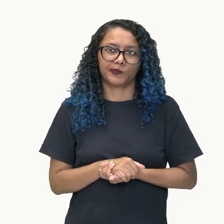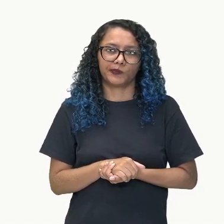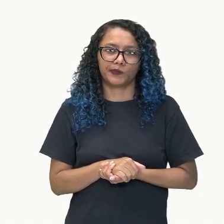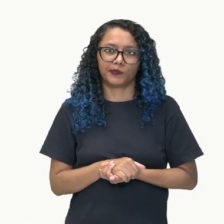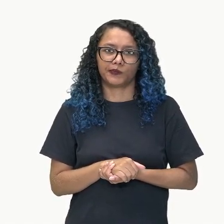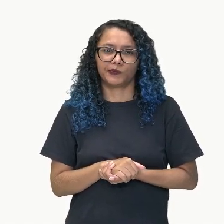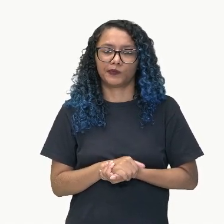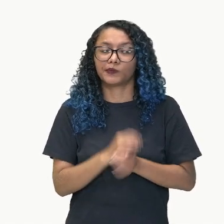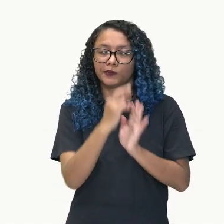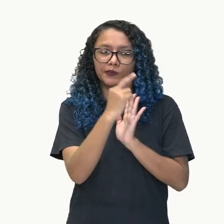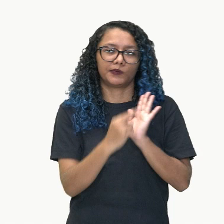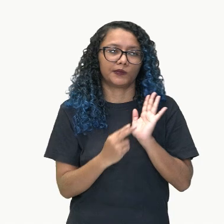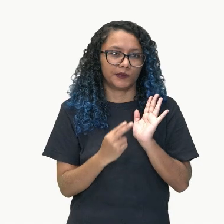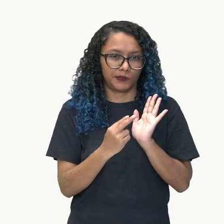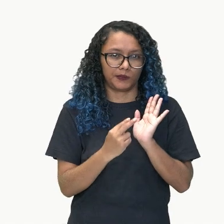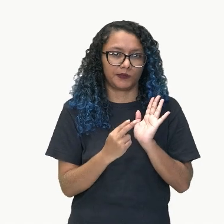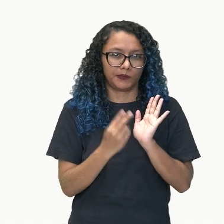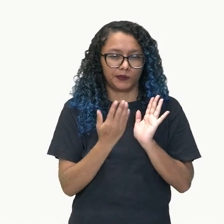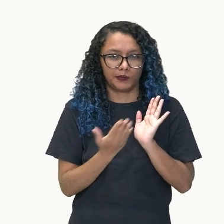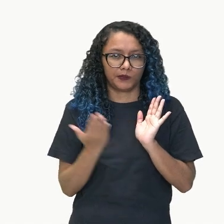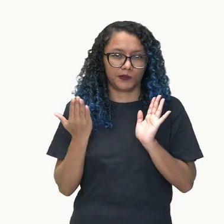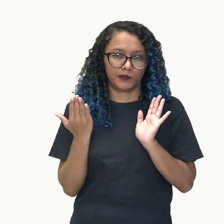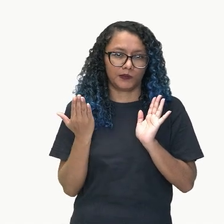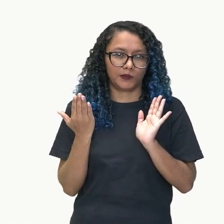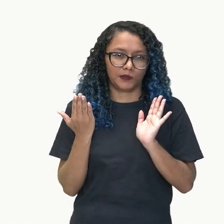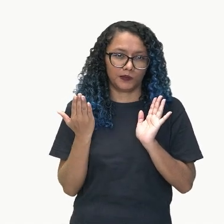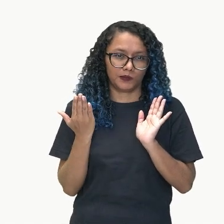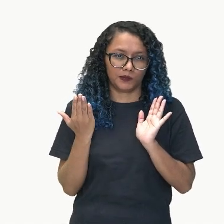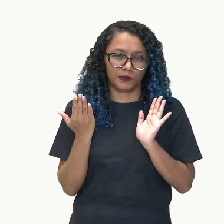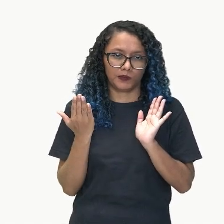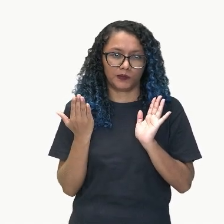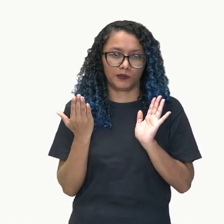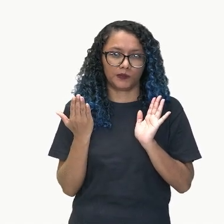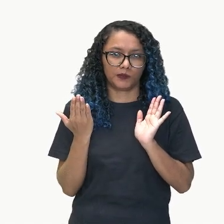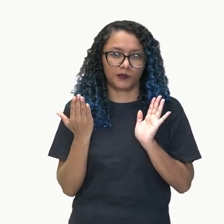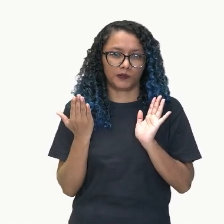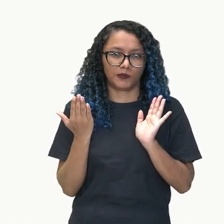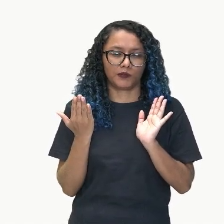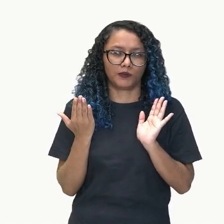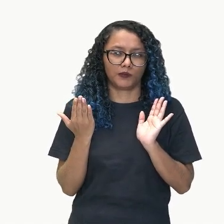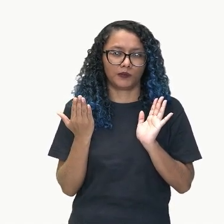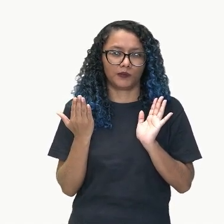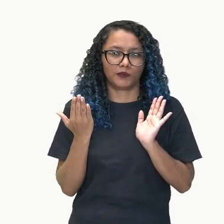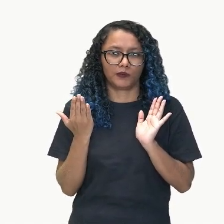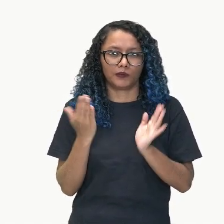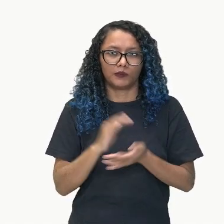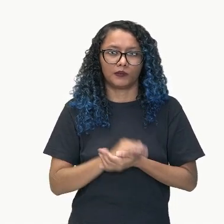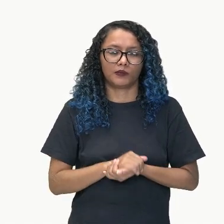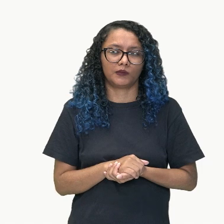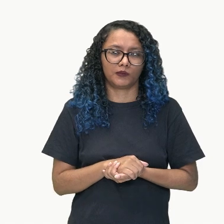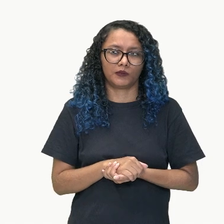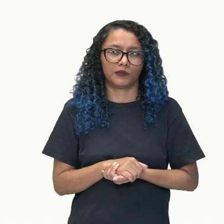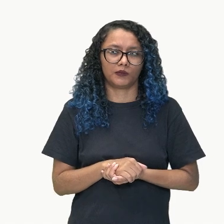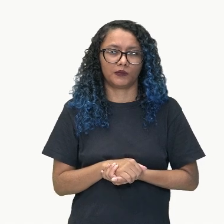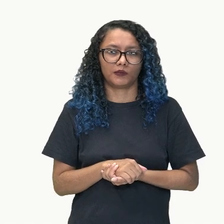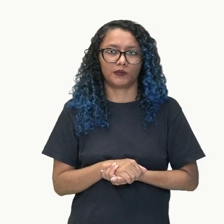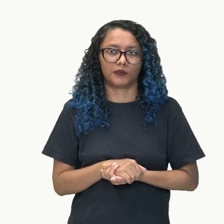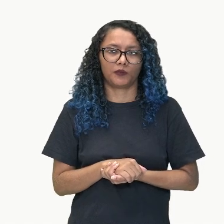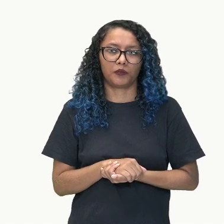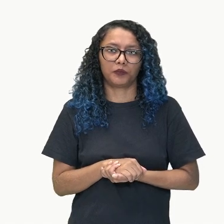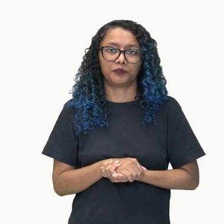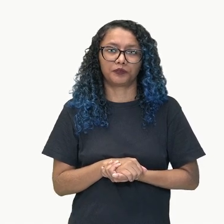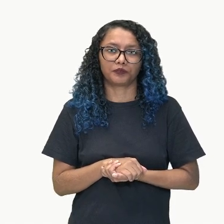realizan los personajes y que permite al lector imaginarse la situación.